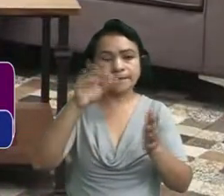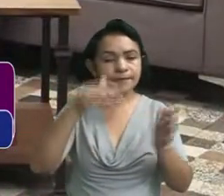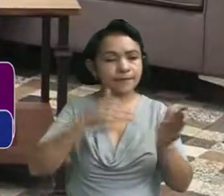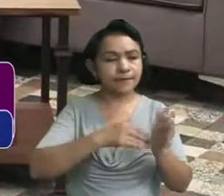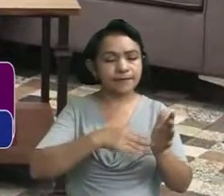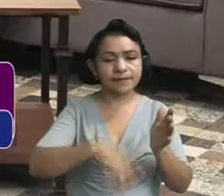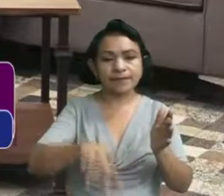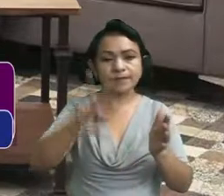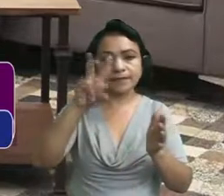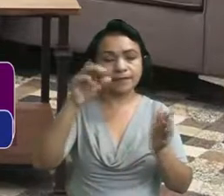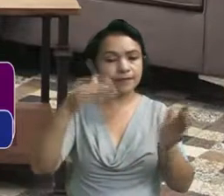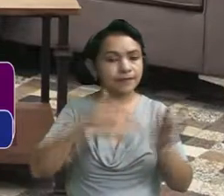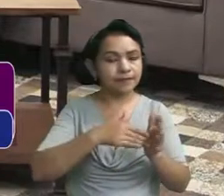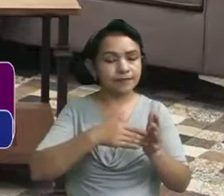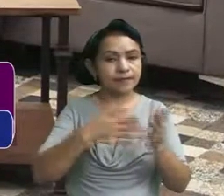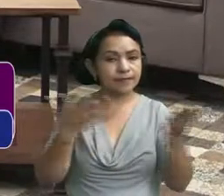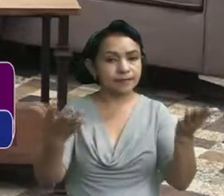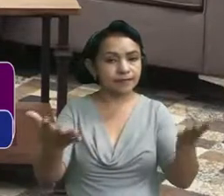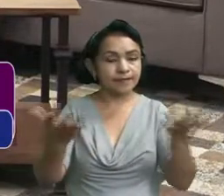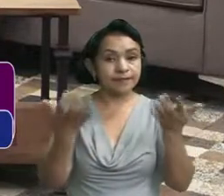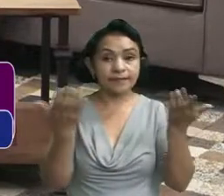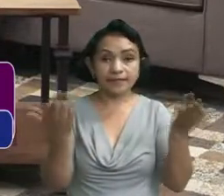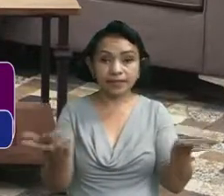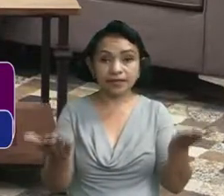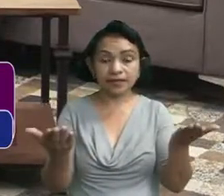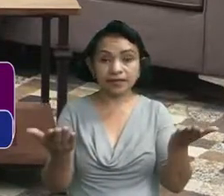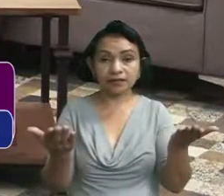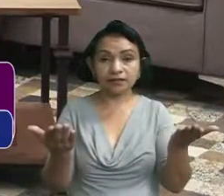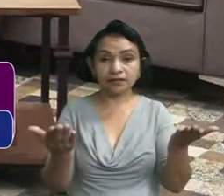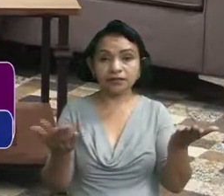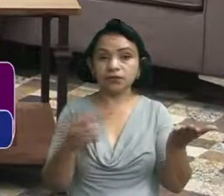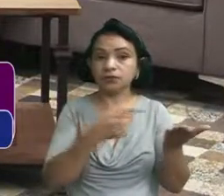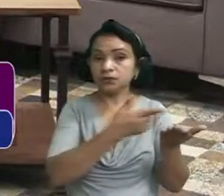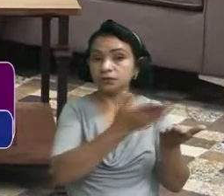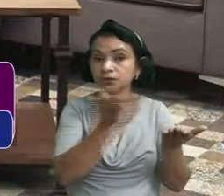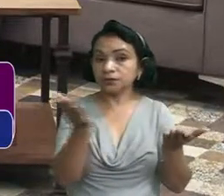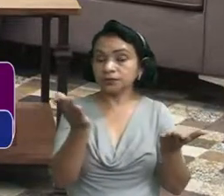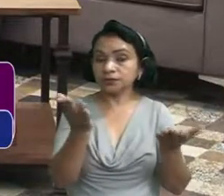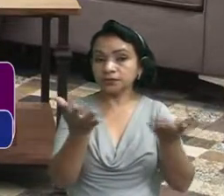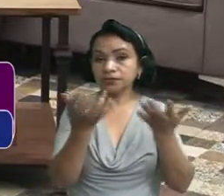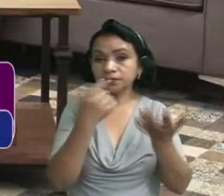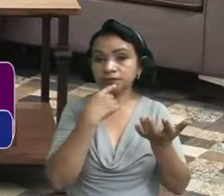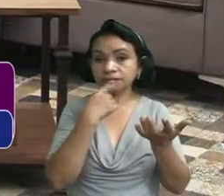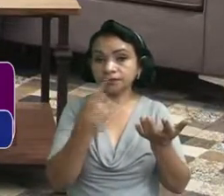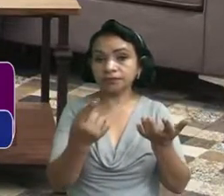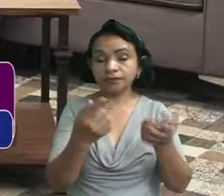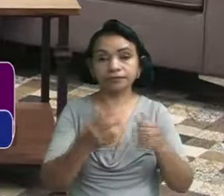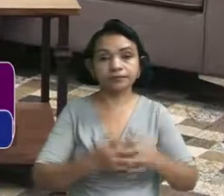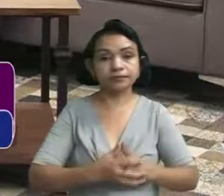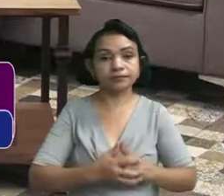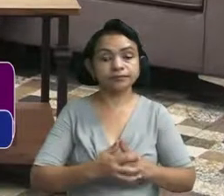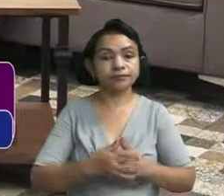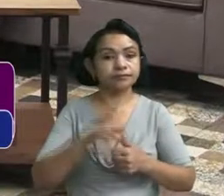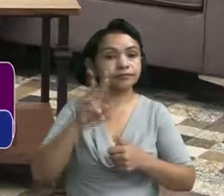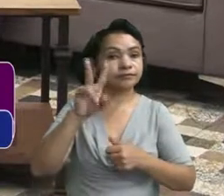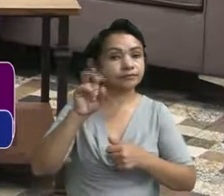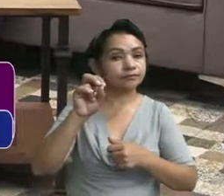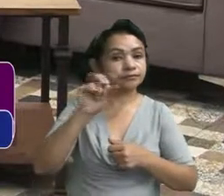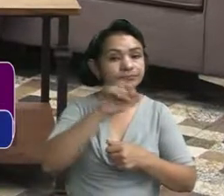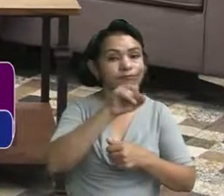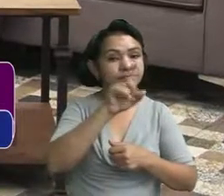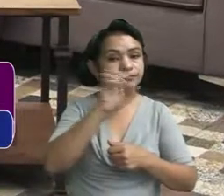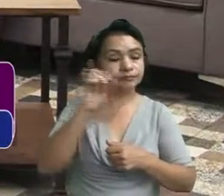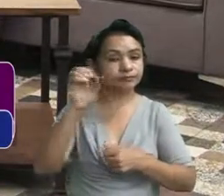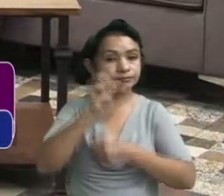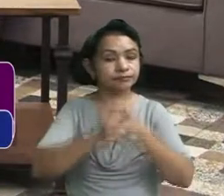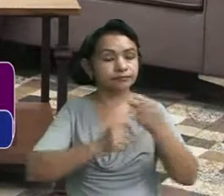ellos no les interesa el pueblo, no les interesa la paz. Pero ellos, decía ya hace como 20, como 100 años,